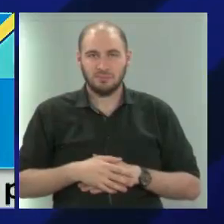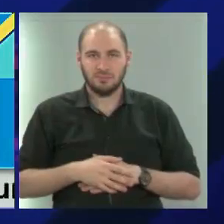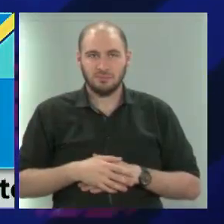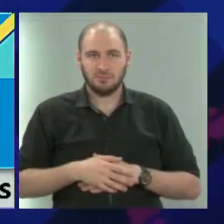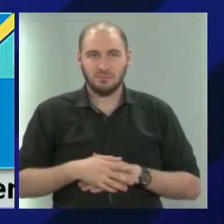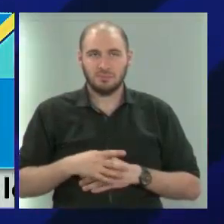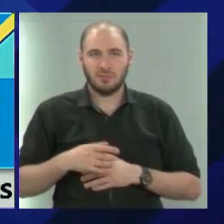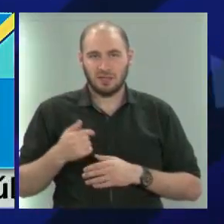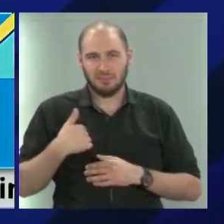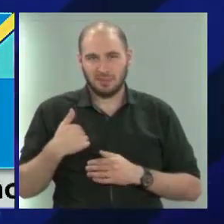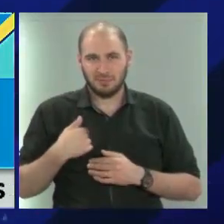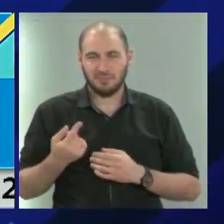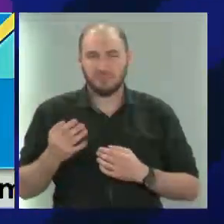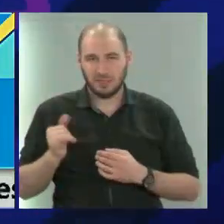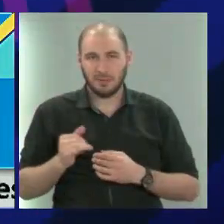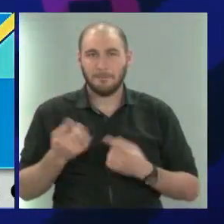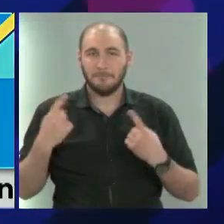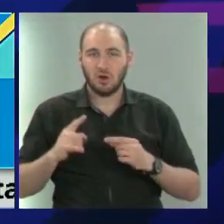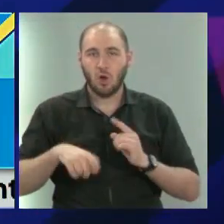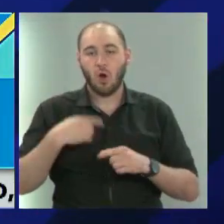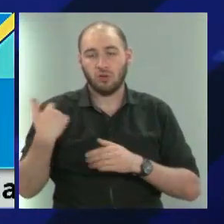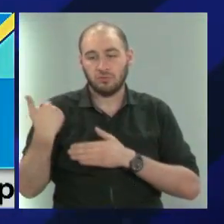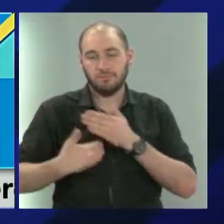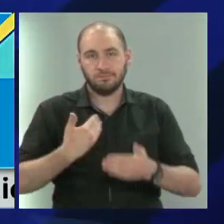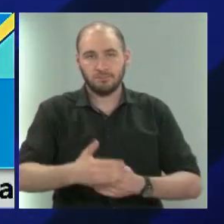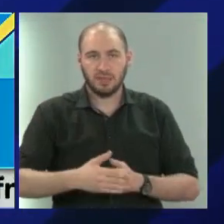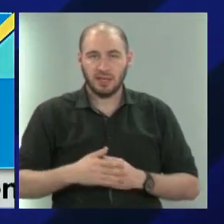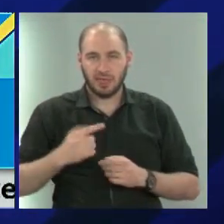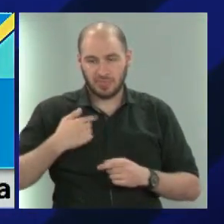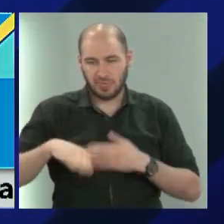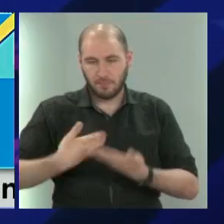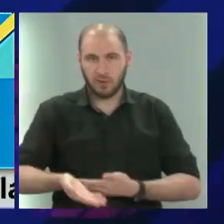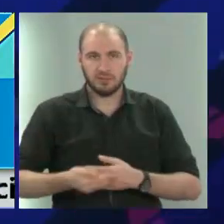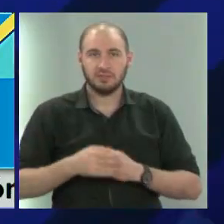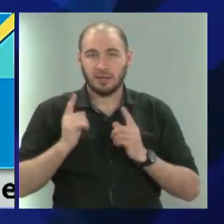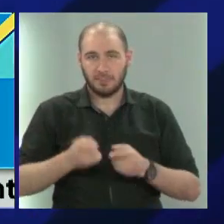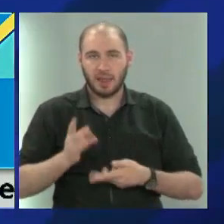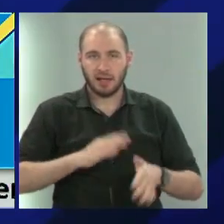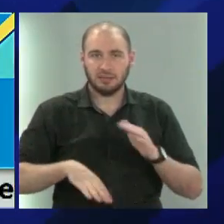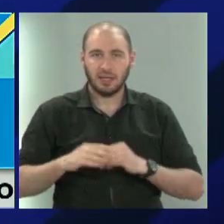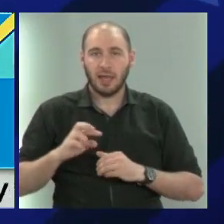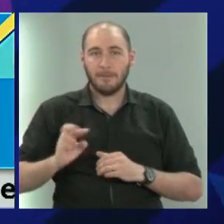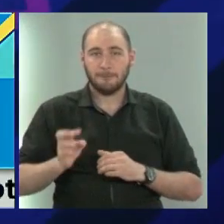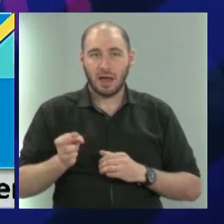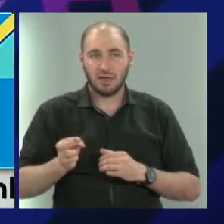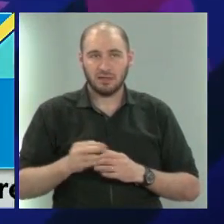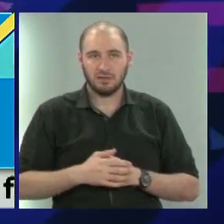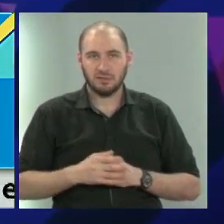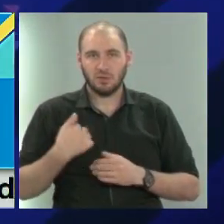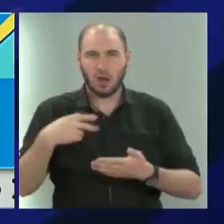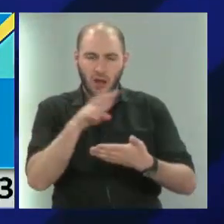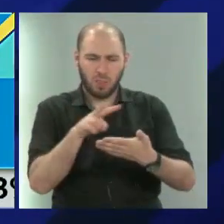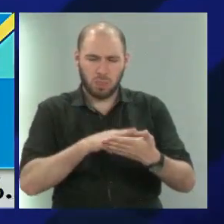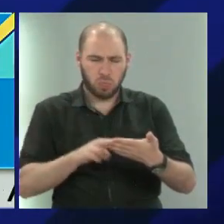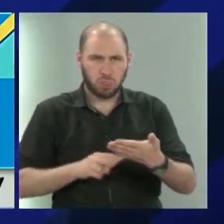la mía obviamente, pero hay otras generaciones posteriores a la mía que también lo hacían, y que los padres nos hacían leer, y